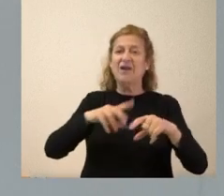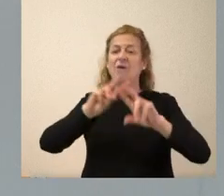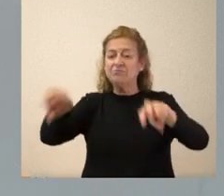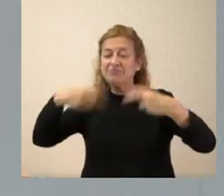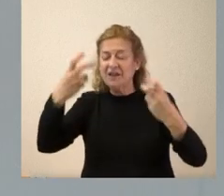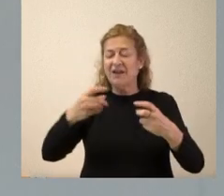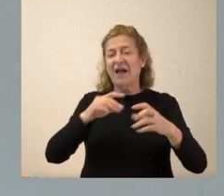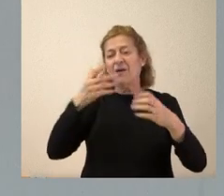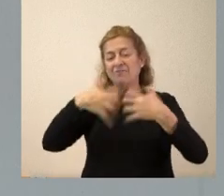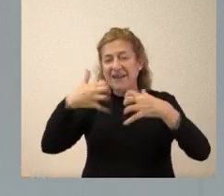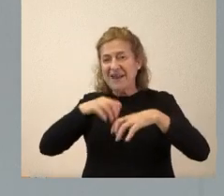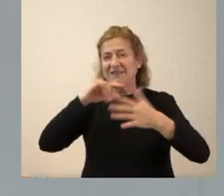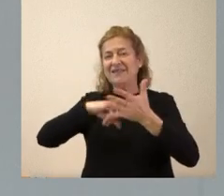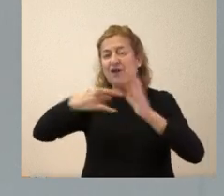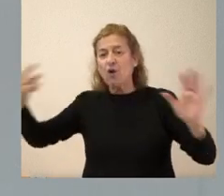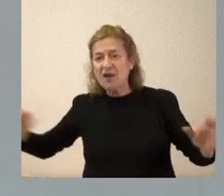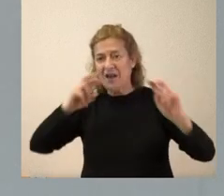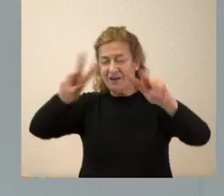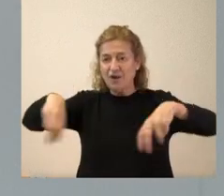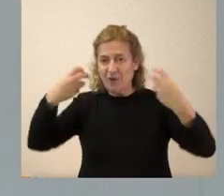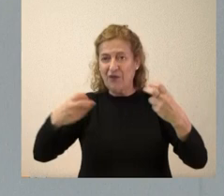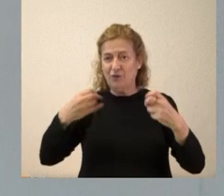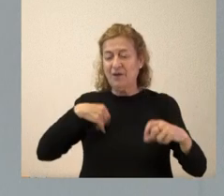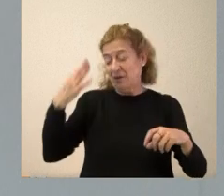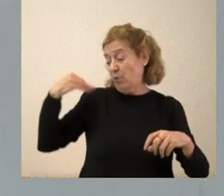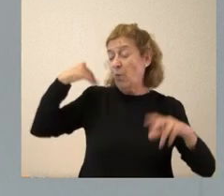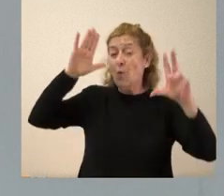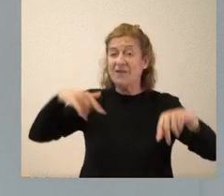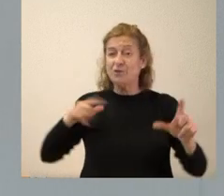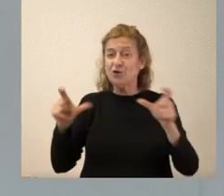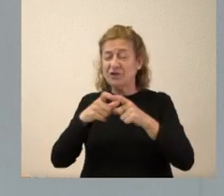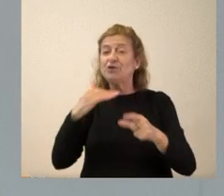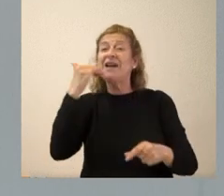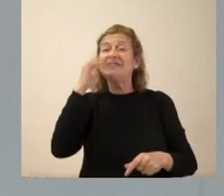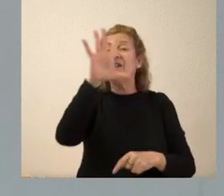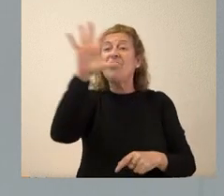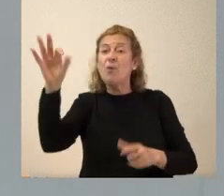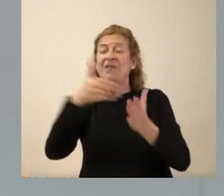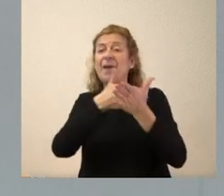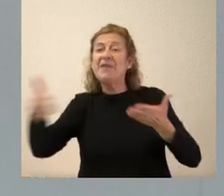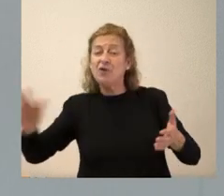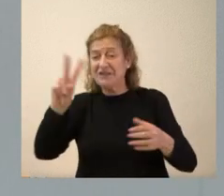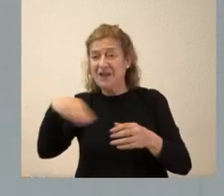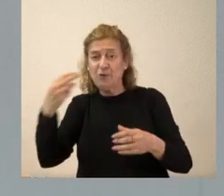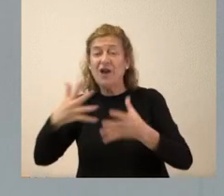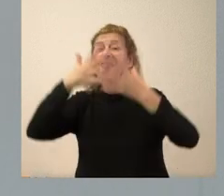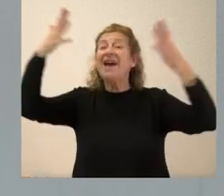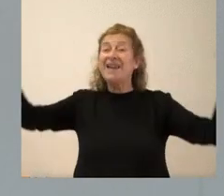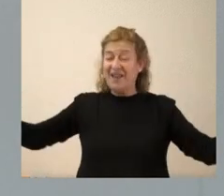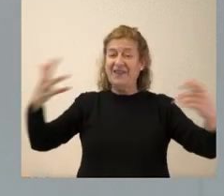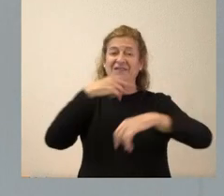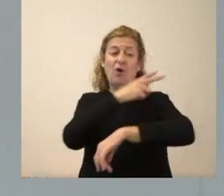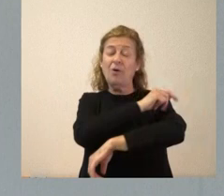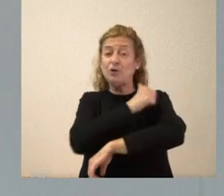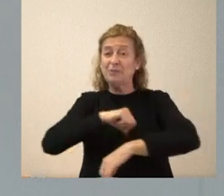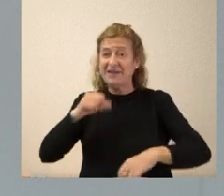que hemos repasado aquí de una forma sobre levante los últimos consejos de gobierno casi 50 millones de euros las grandes infraestructuras sanitarias El Paso